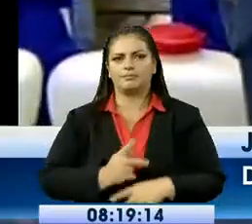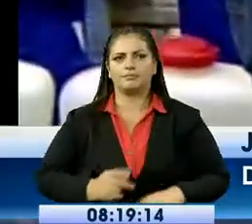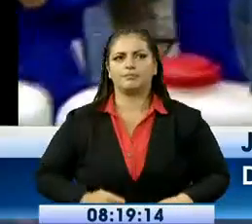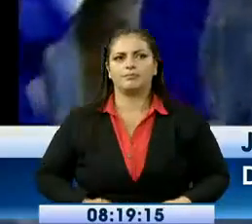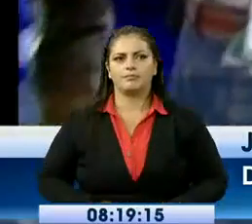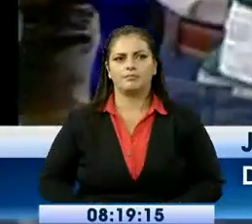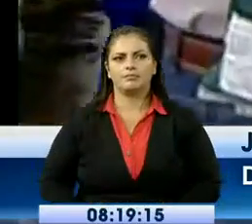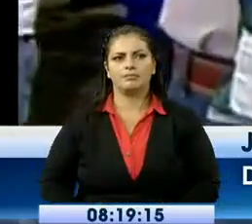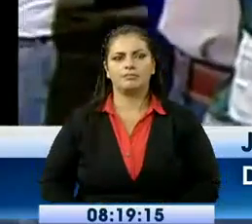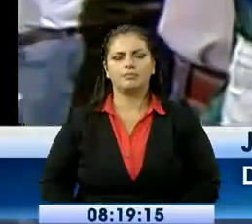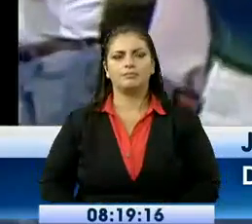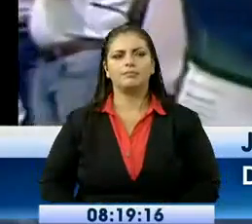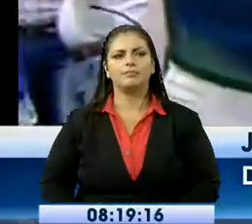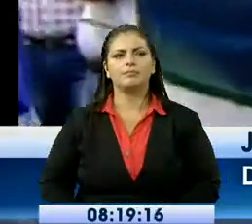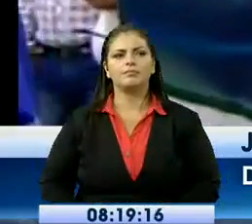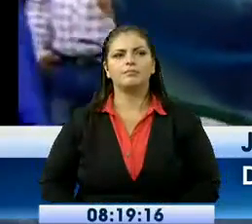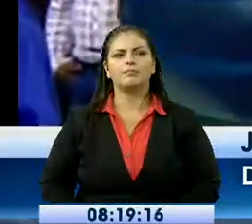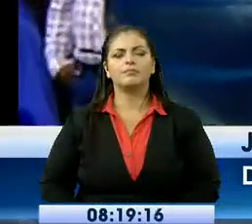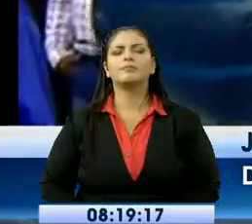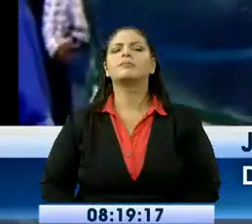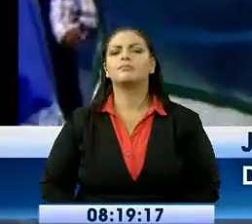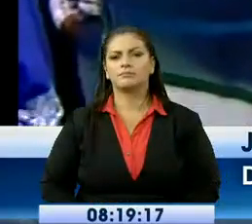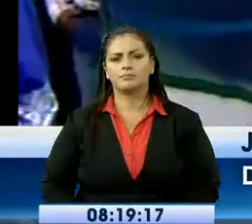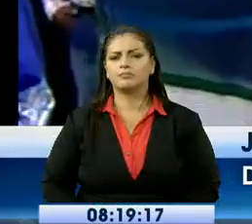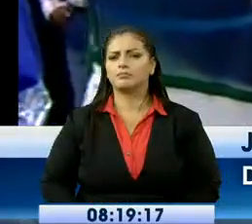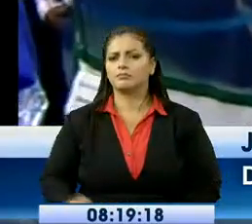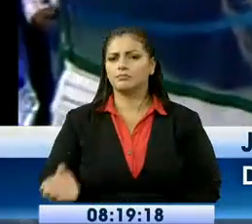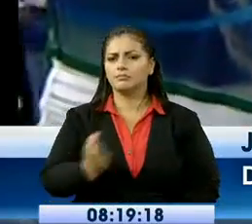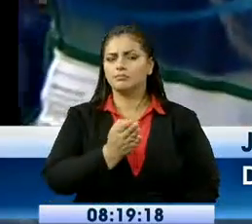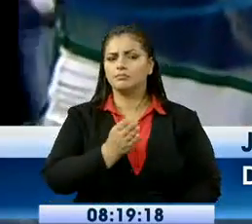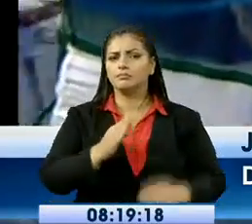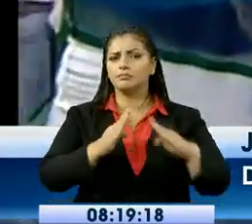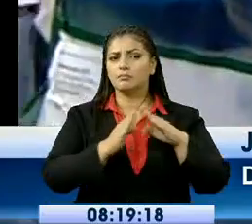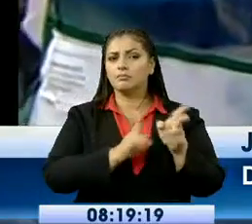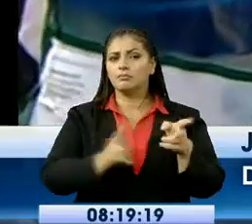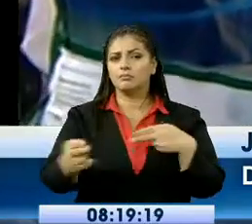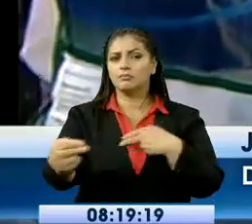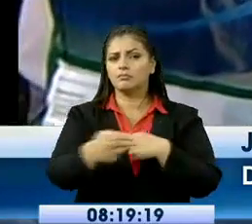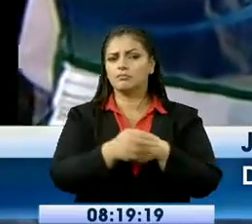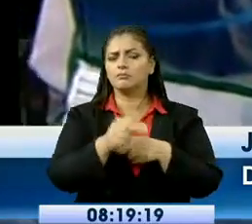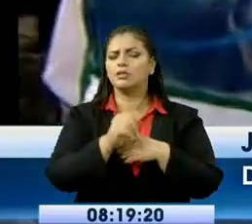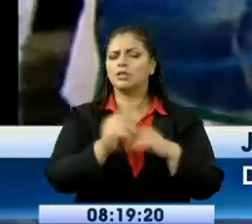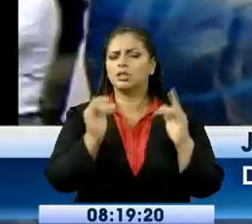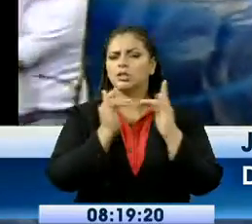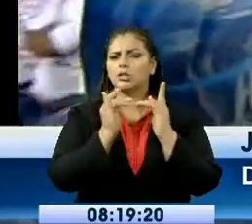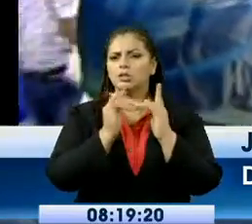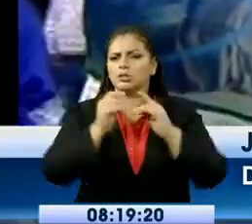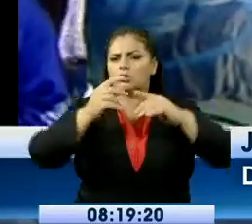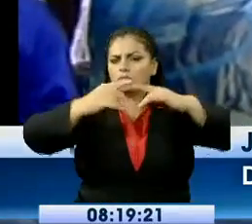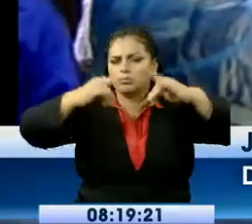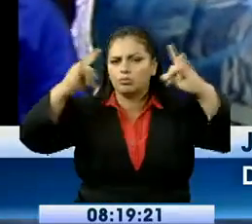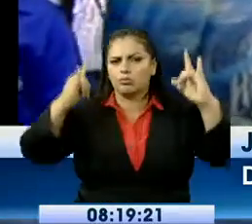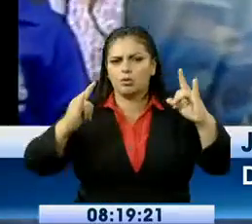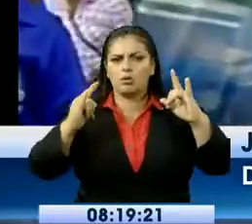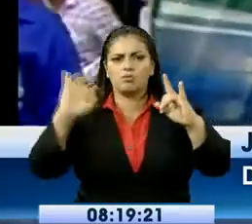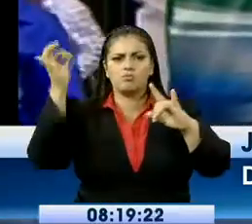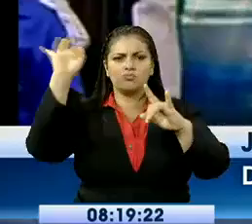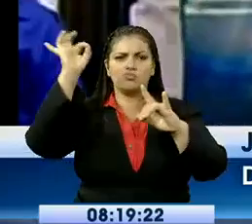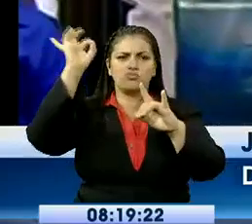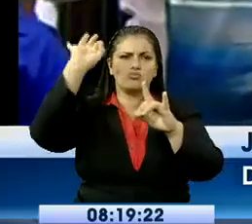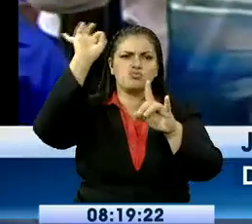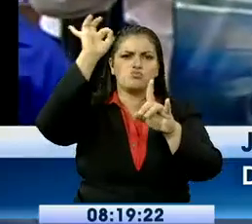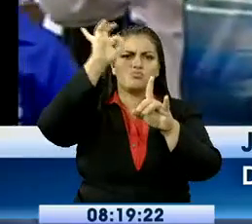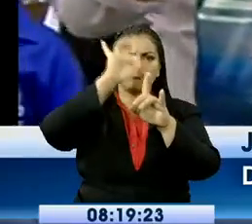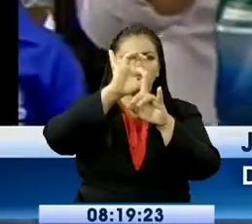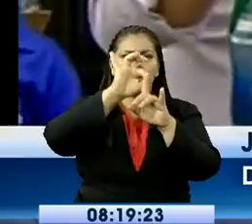en su respectivo dormitorio, en su cama, y esto tiene un efecto residual. El mosquito se impacta con el toldo y automáticamente